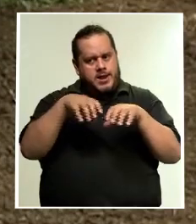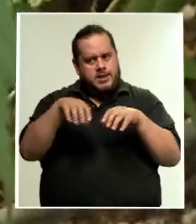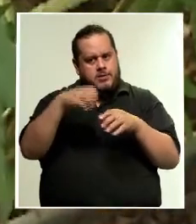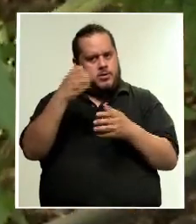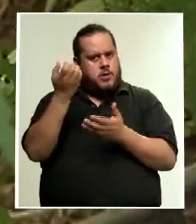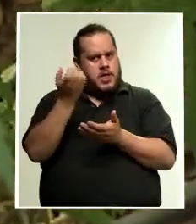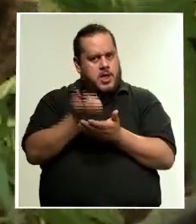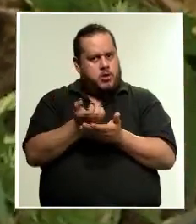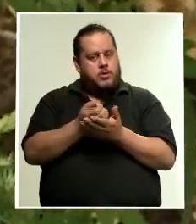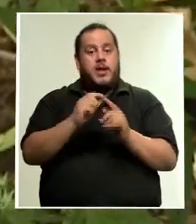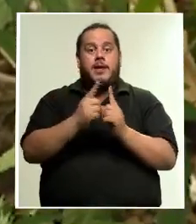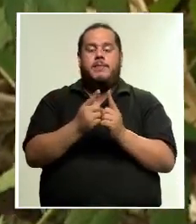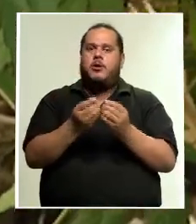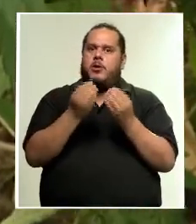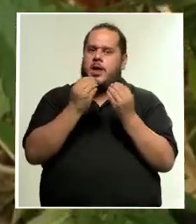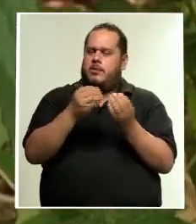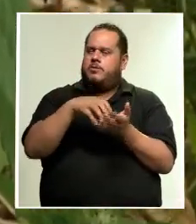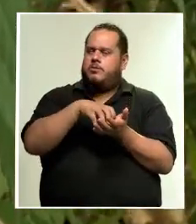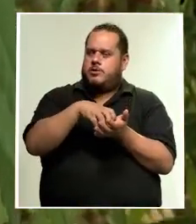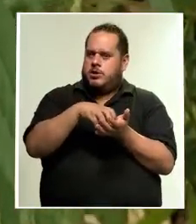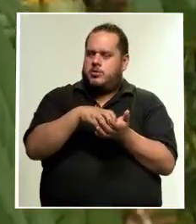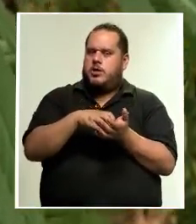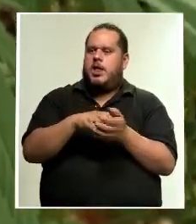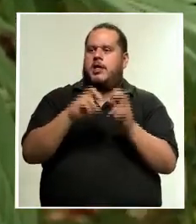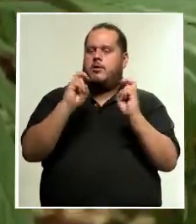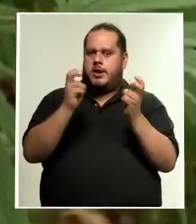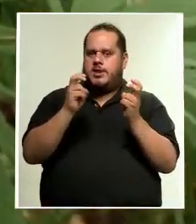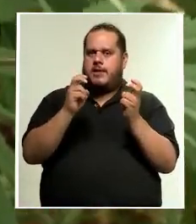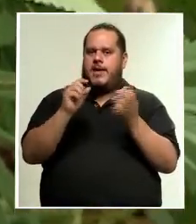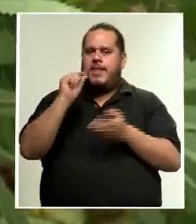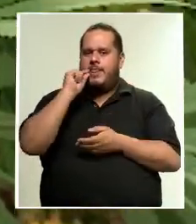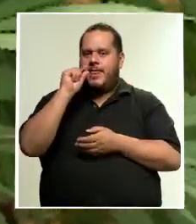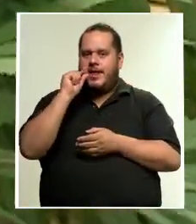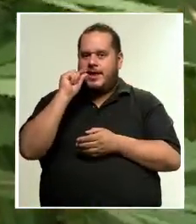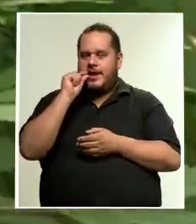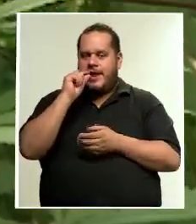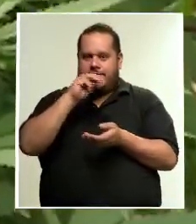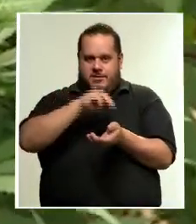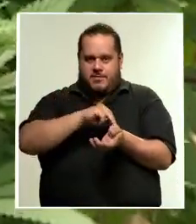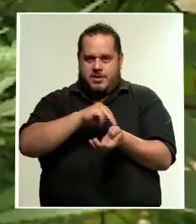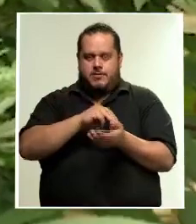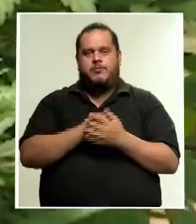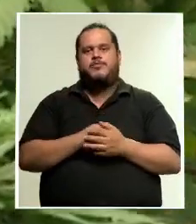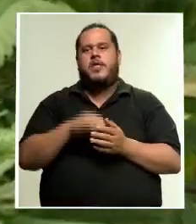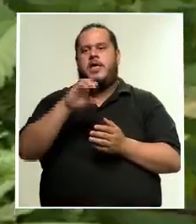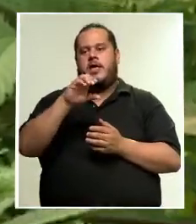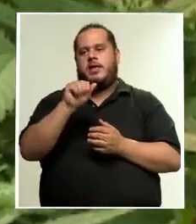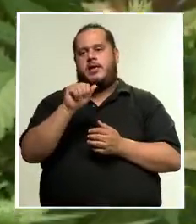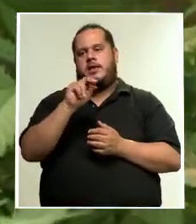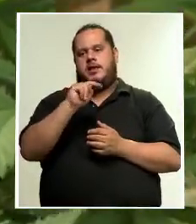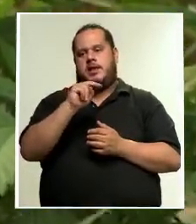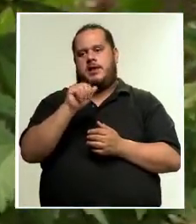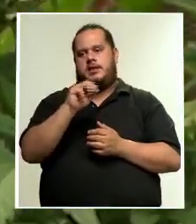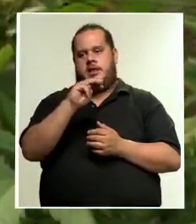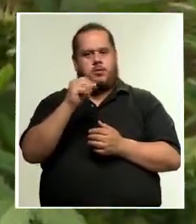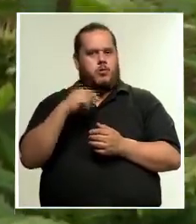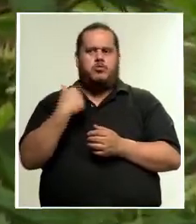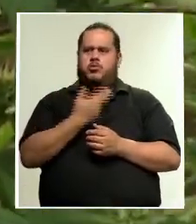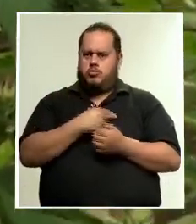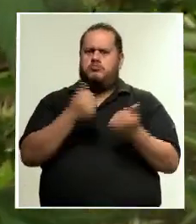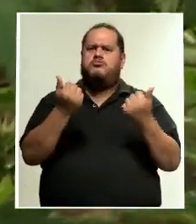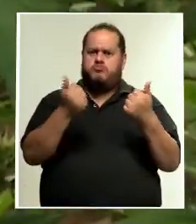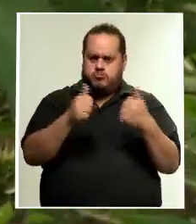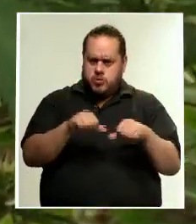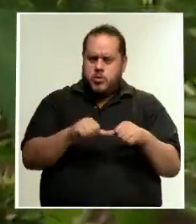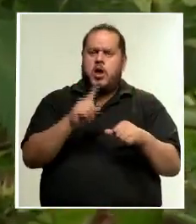económica, pero que hay muchas dudas con el tema del cannabis medicinal. En el cáñamo hemos estado totalmente de acuerdo desde el principio,